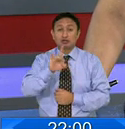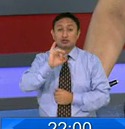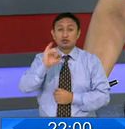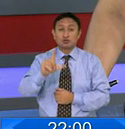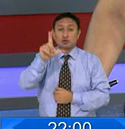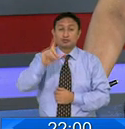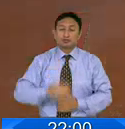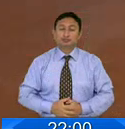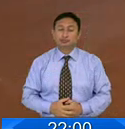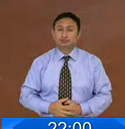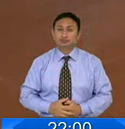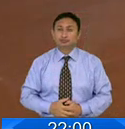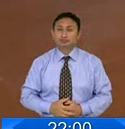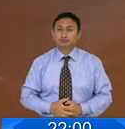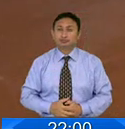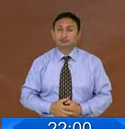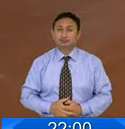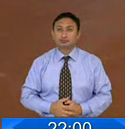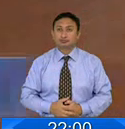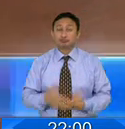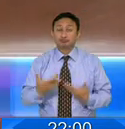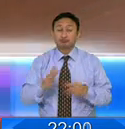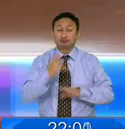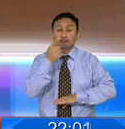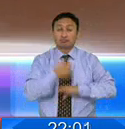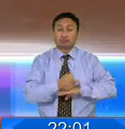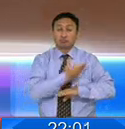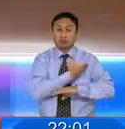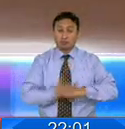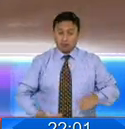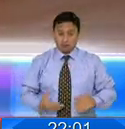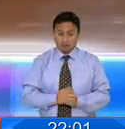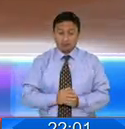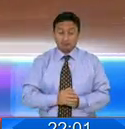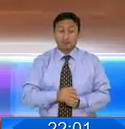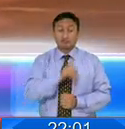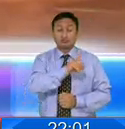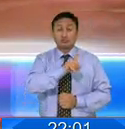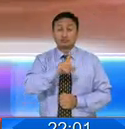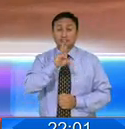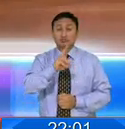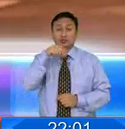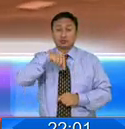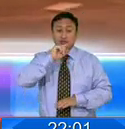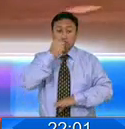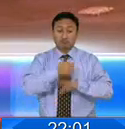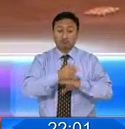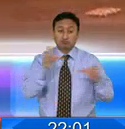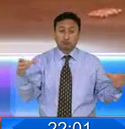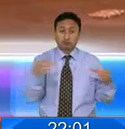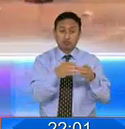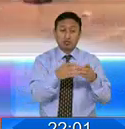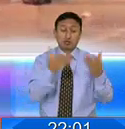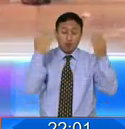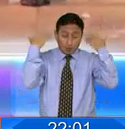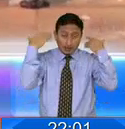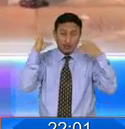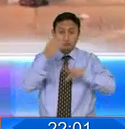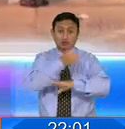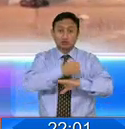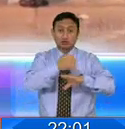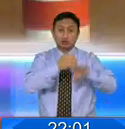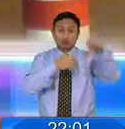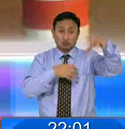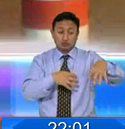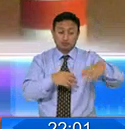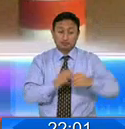julio. En el decreto ejecutivo número 116 que ordena el estado de excepción en la ciudad de Guayaquil y en la provincia de